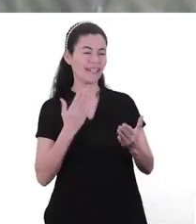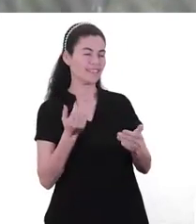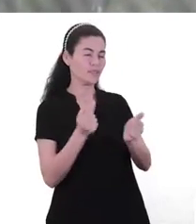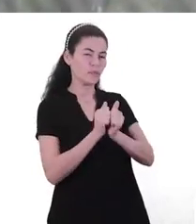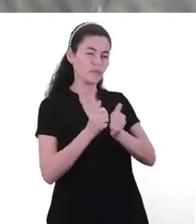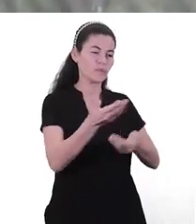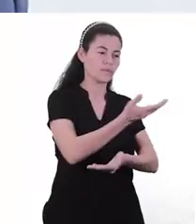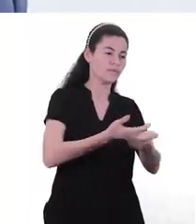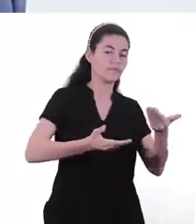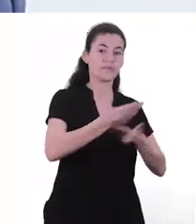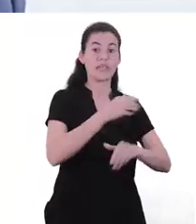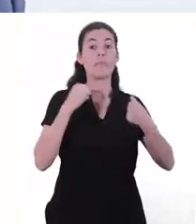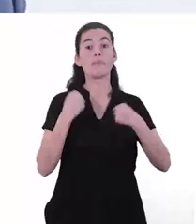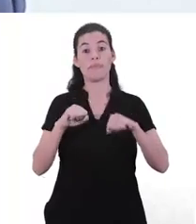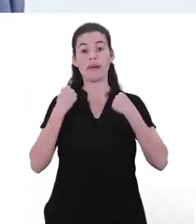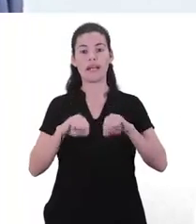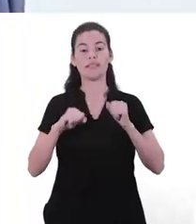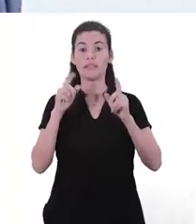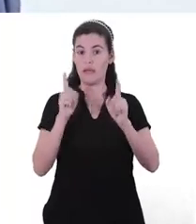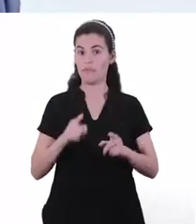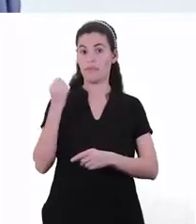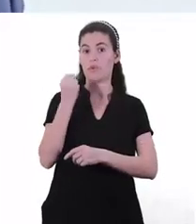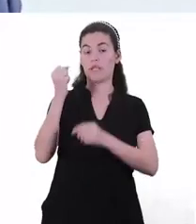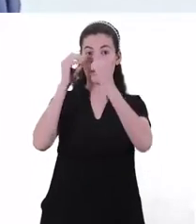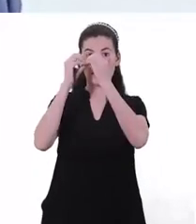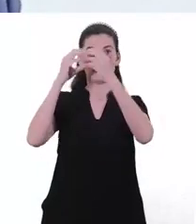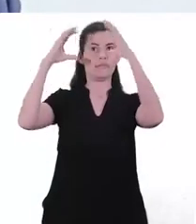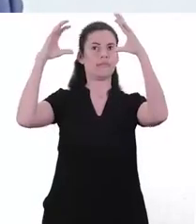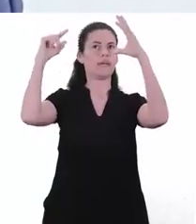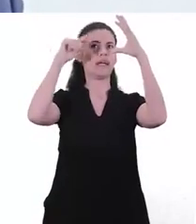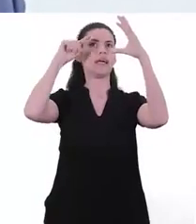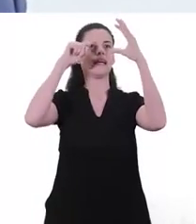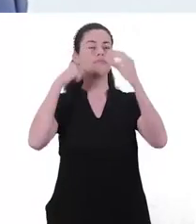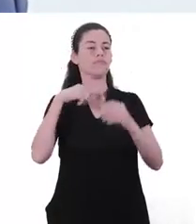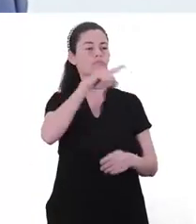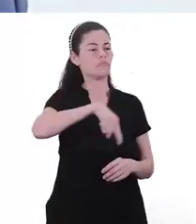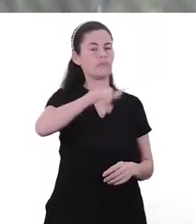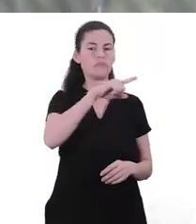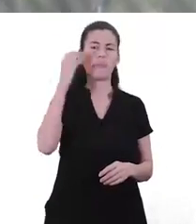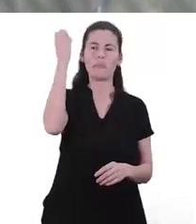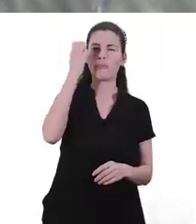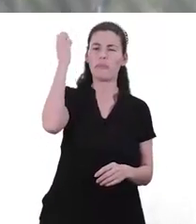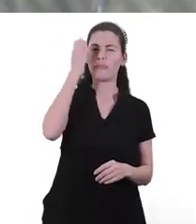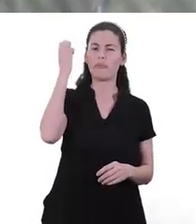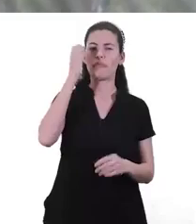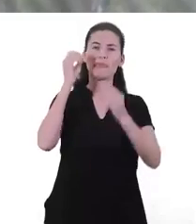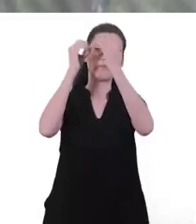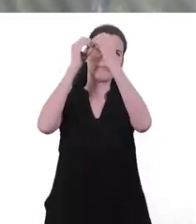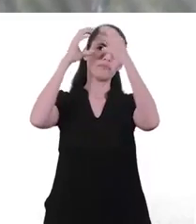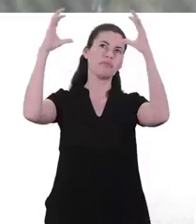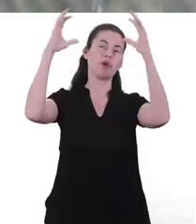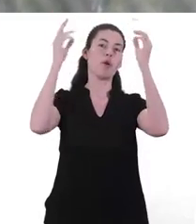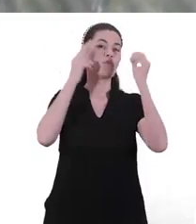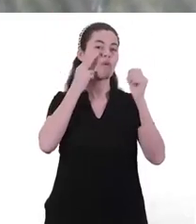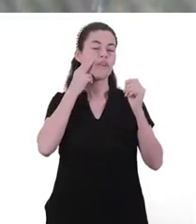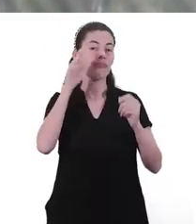ellos. Y ahí trabaja mucho también la imaginación de por qué se puede haber dado el conflicto. Tal cual. O sea, la imaginación y la fantasía es clave para el trabajo